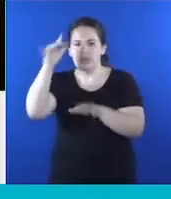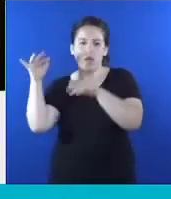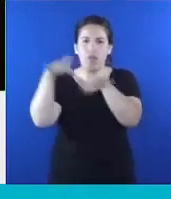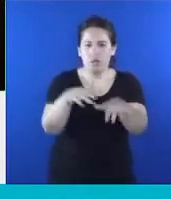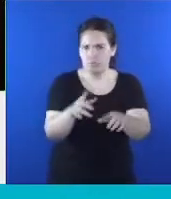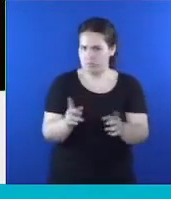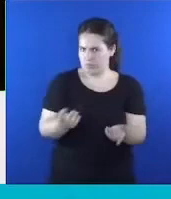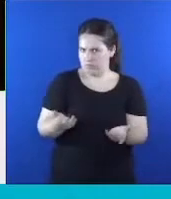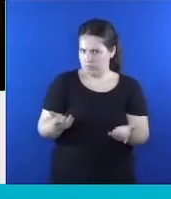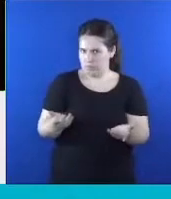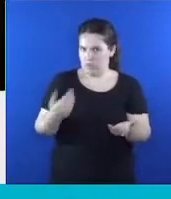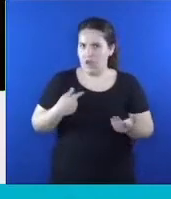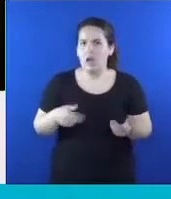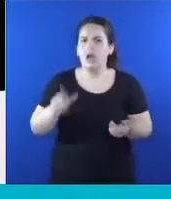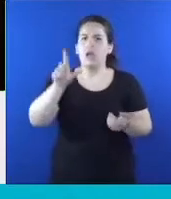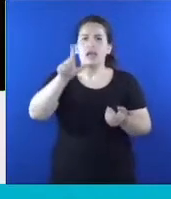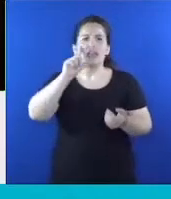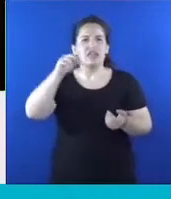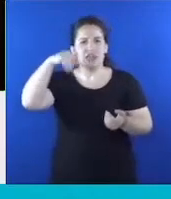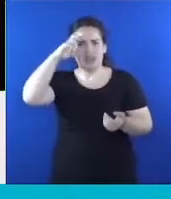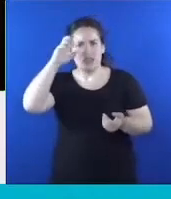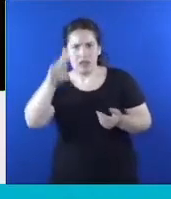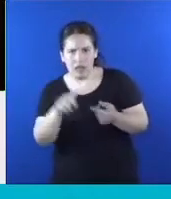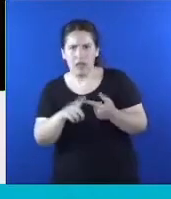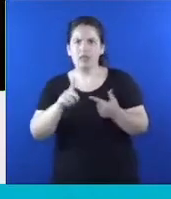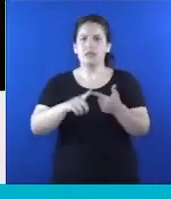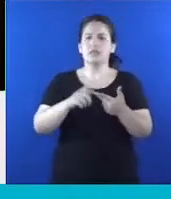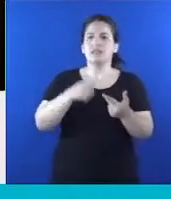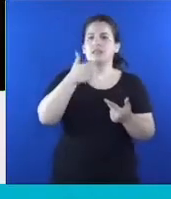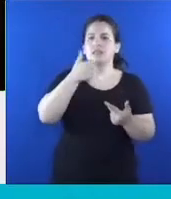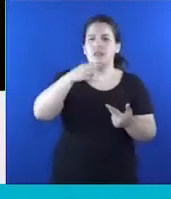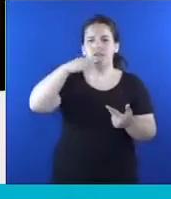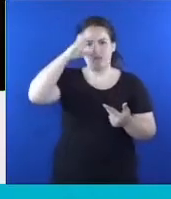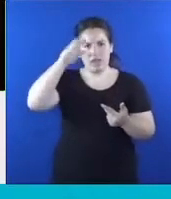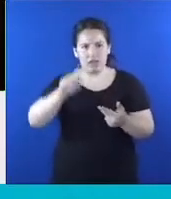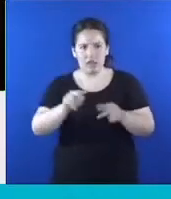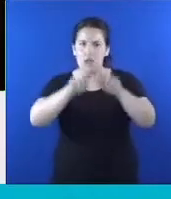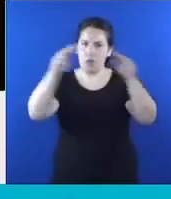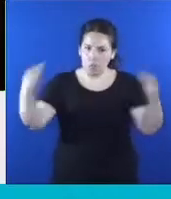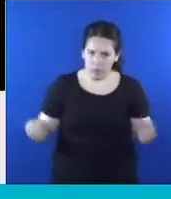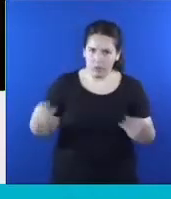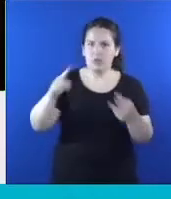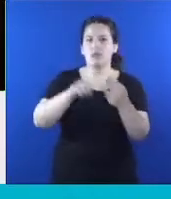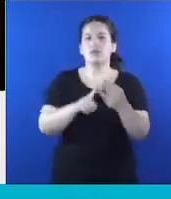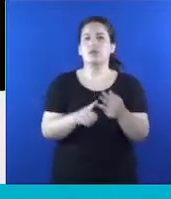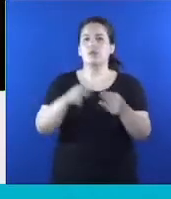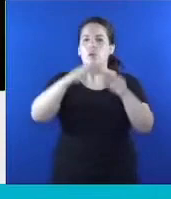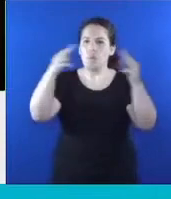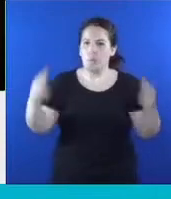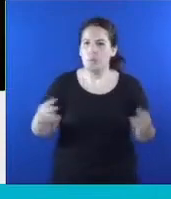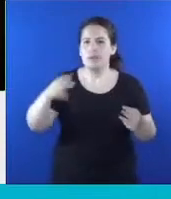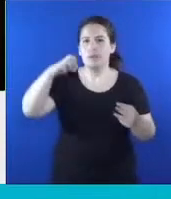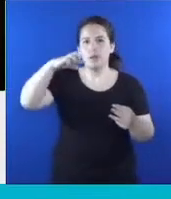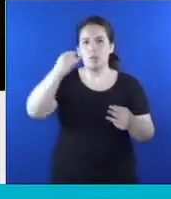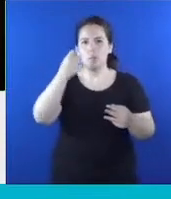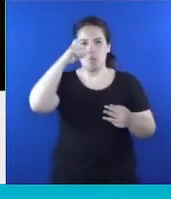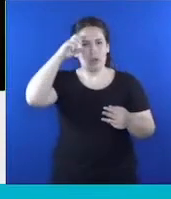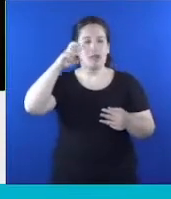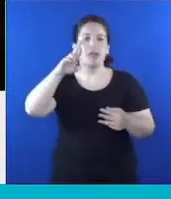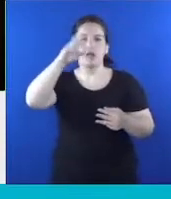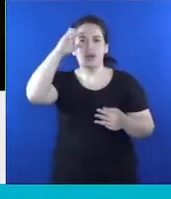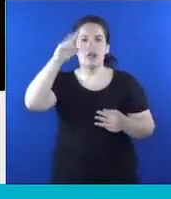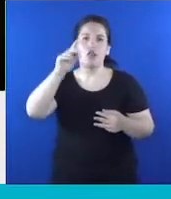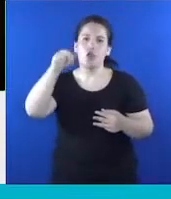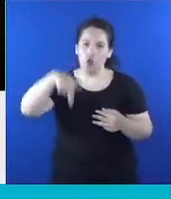vimos nuevamente en liners en Puente savedra en el puente puerredón la prefectura está está actuando directamente para tratar de